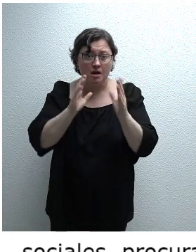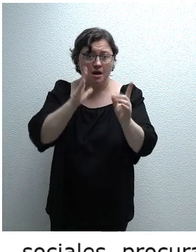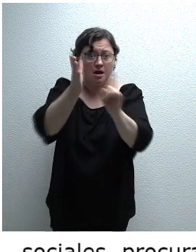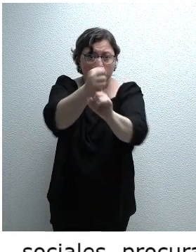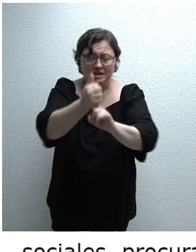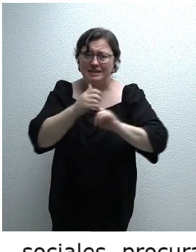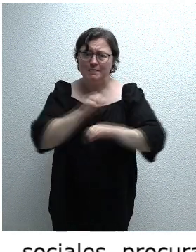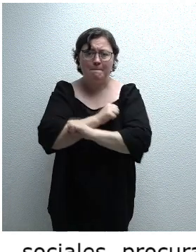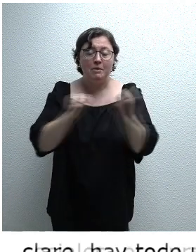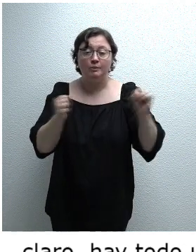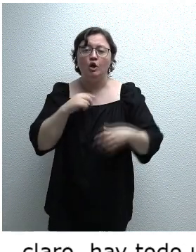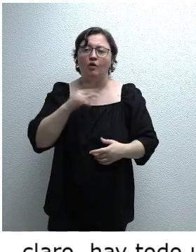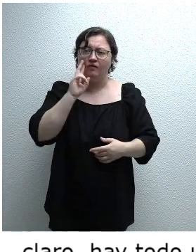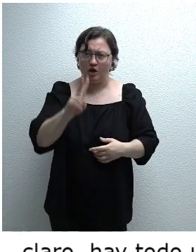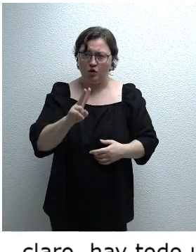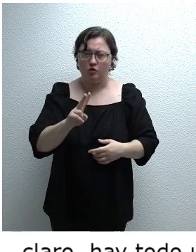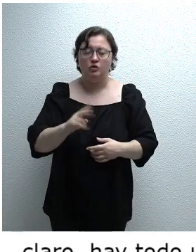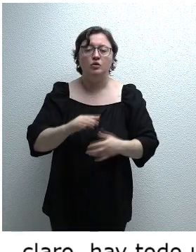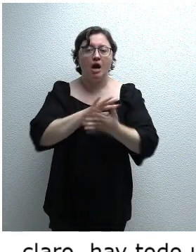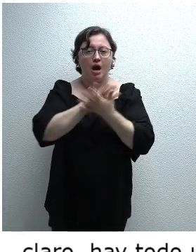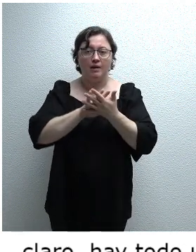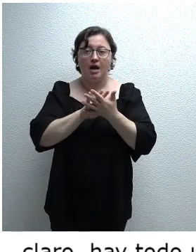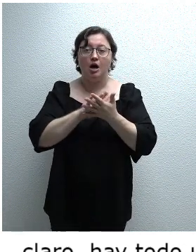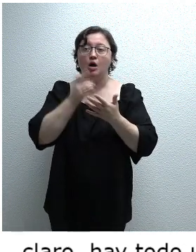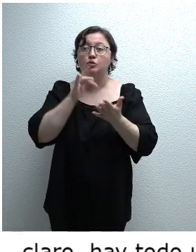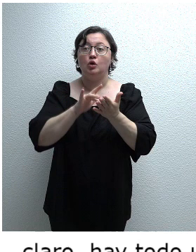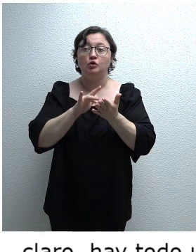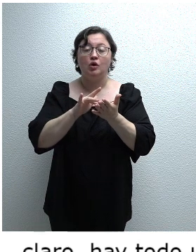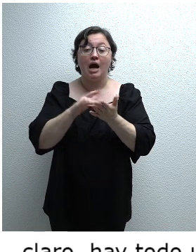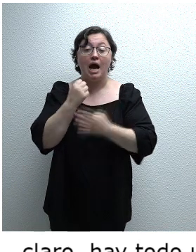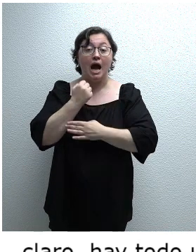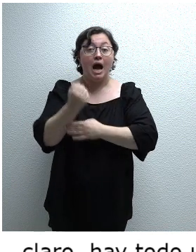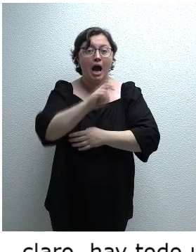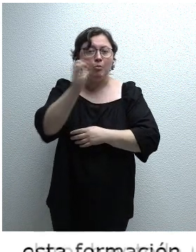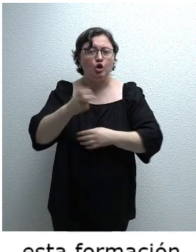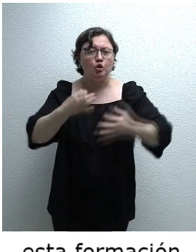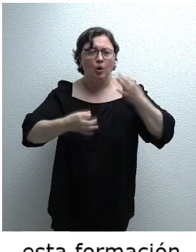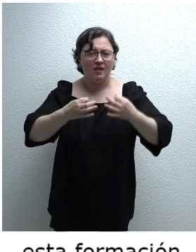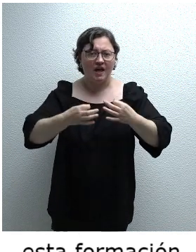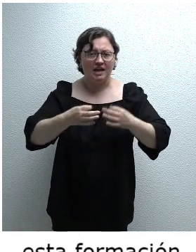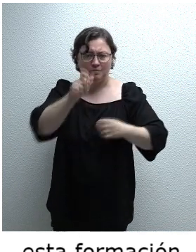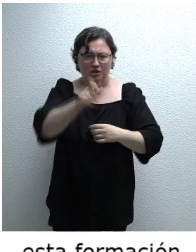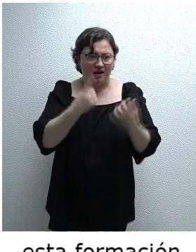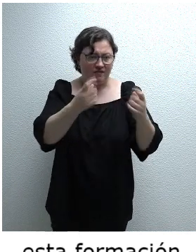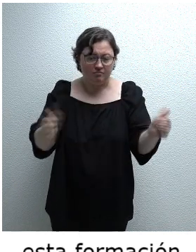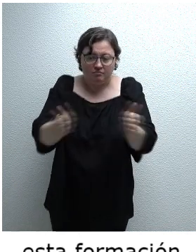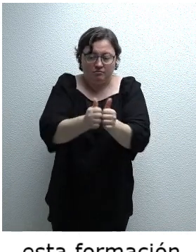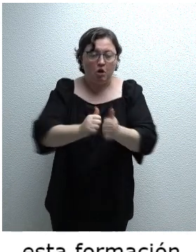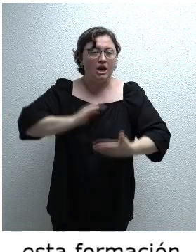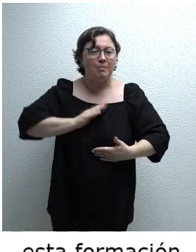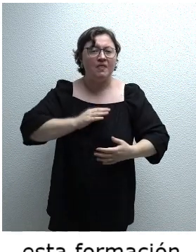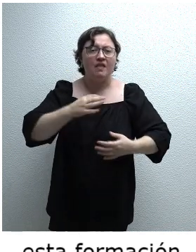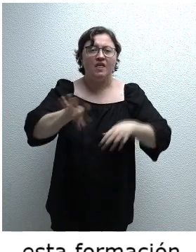veo que, por ejemplo, cuando se designen apoyos judiciales hacia una persona para complementar su